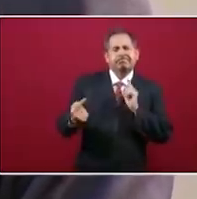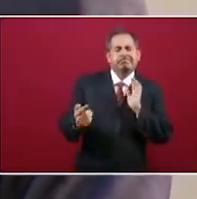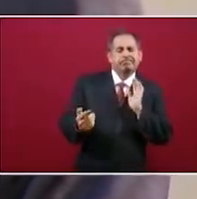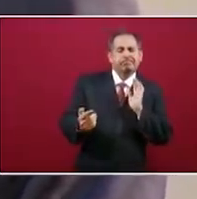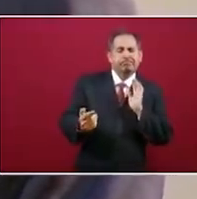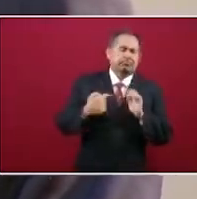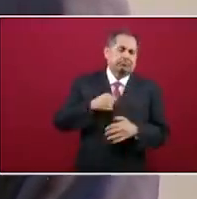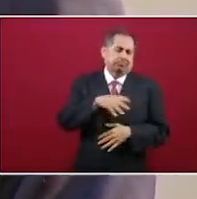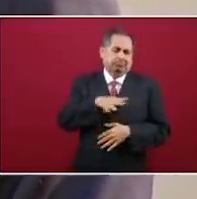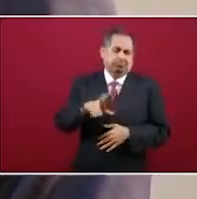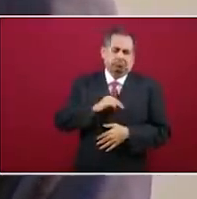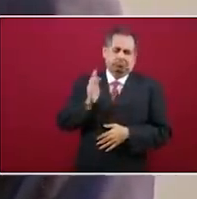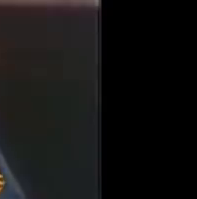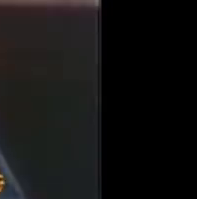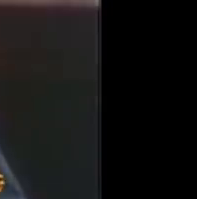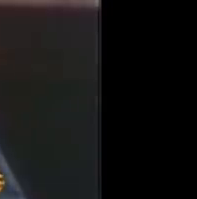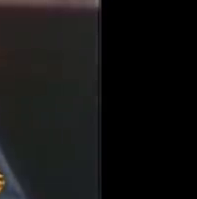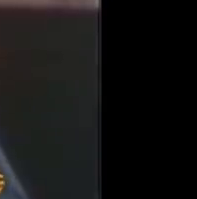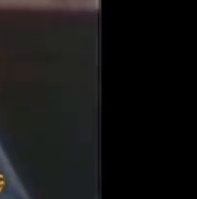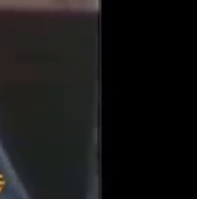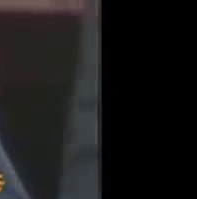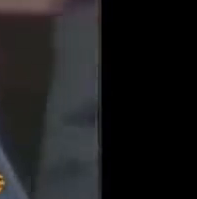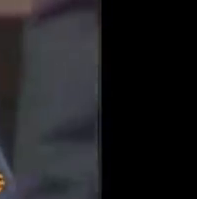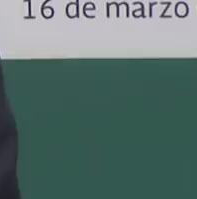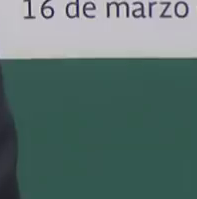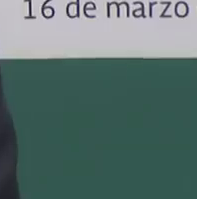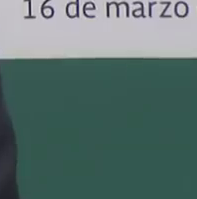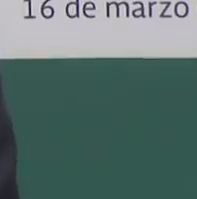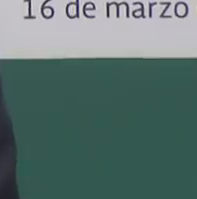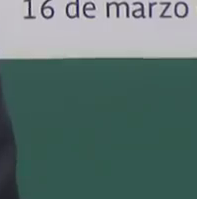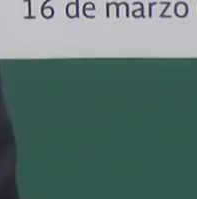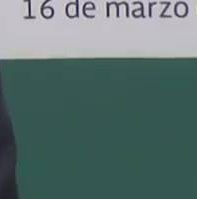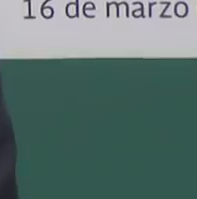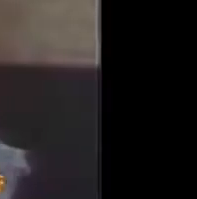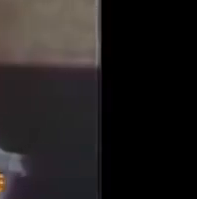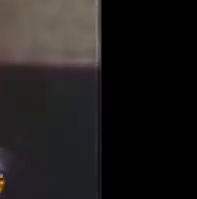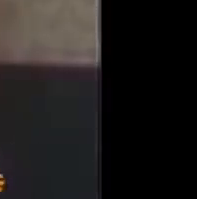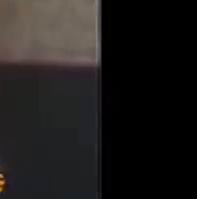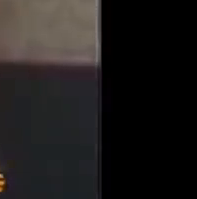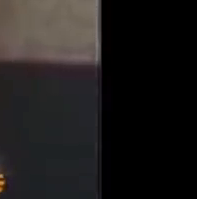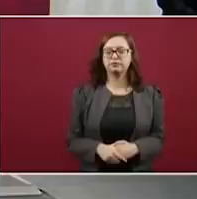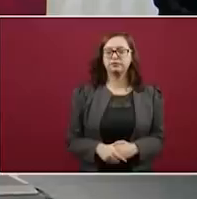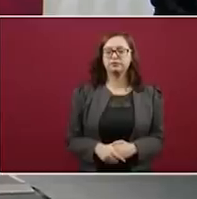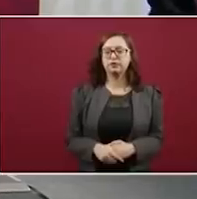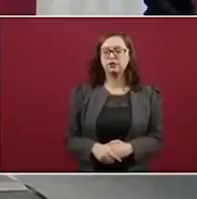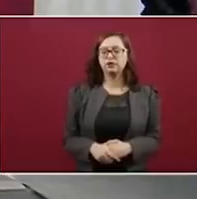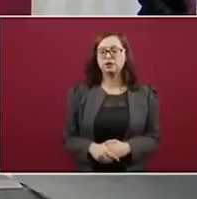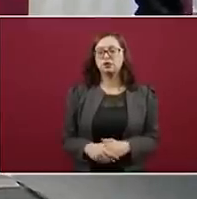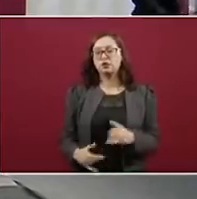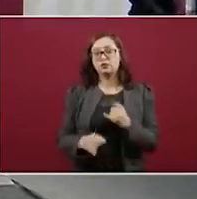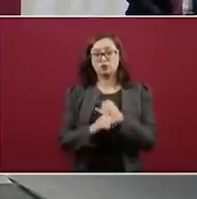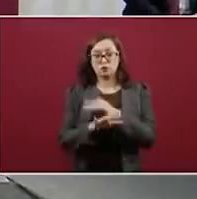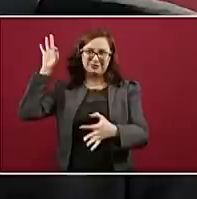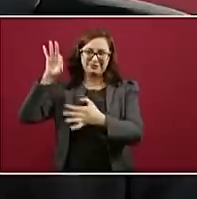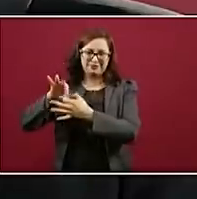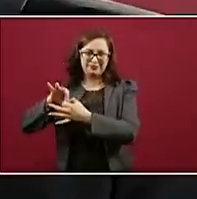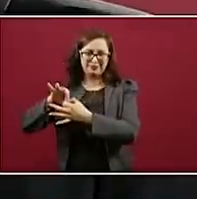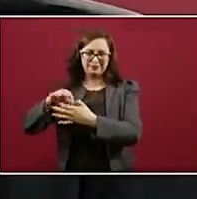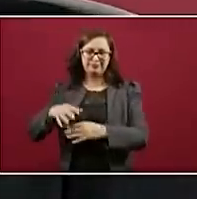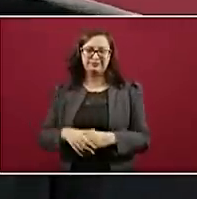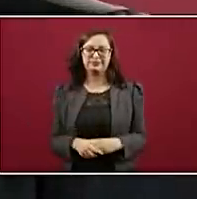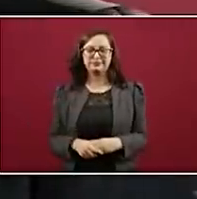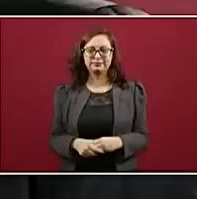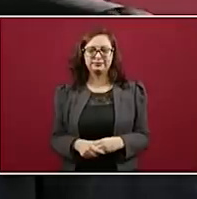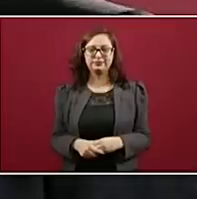y yo no asistía. Y cuando digo que no voy, es porque no voy ni iré. Y luego afirmó. Para